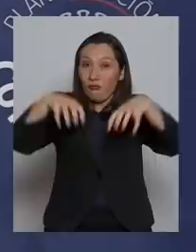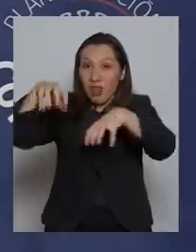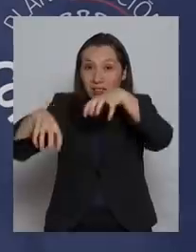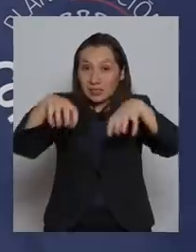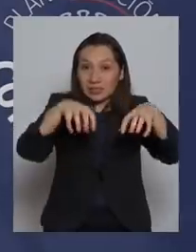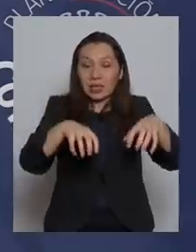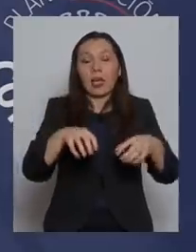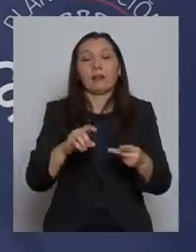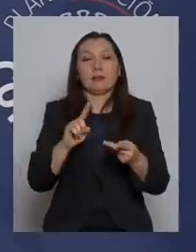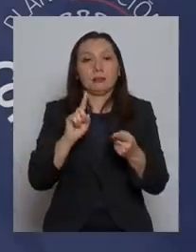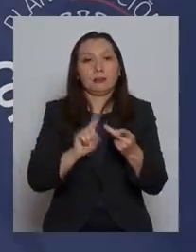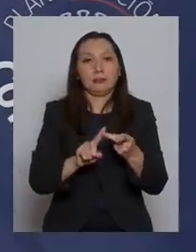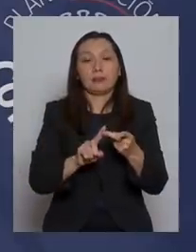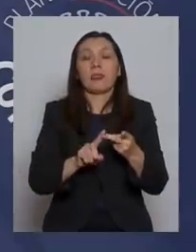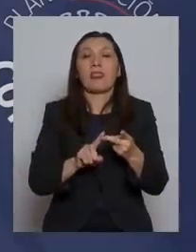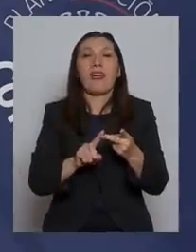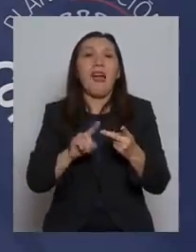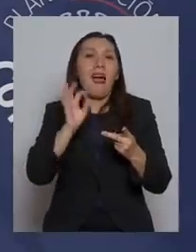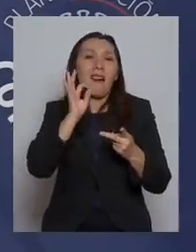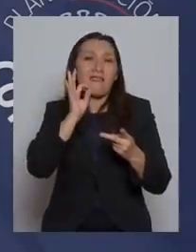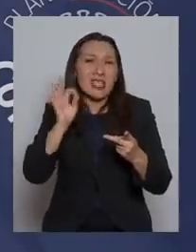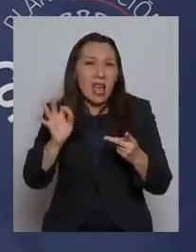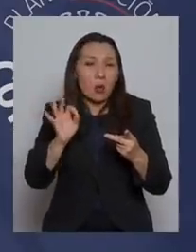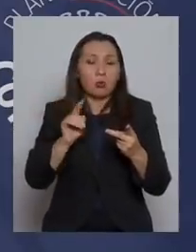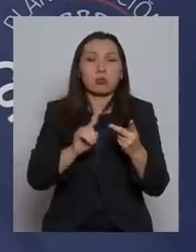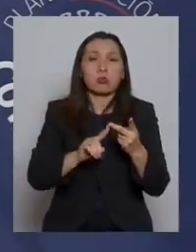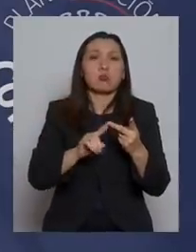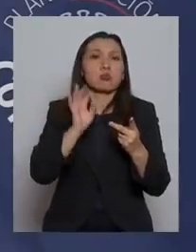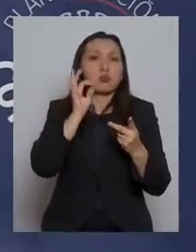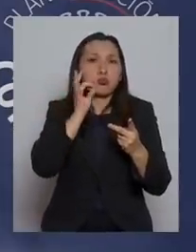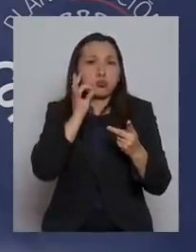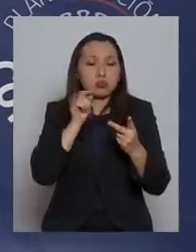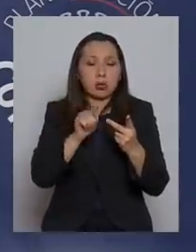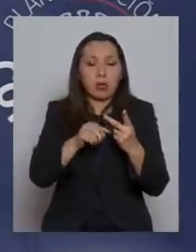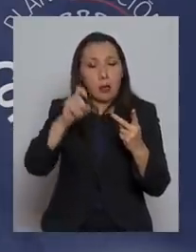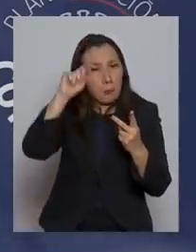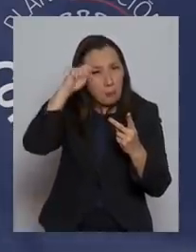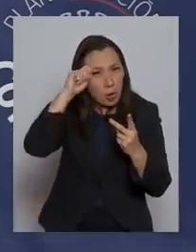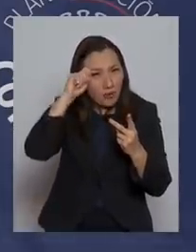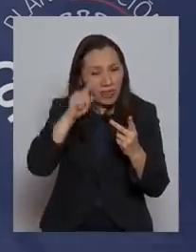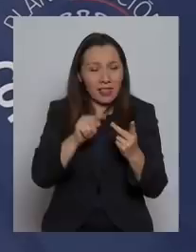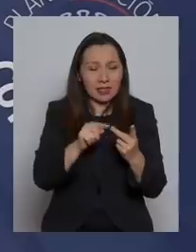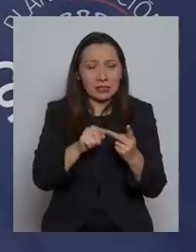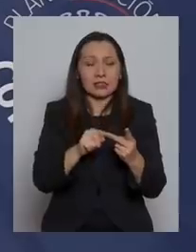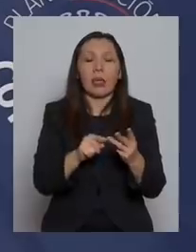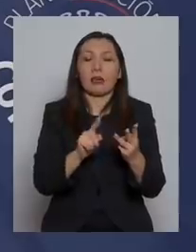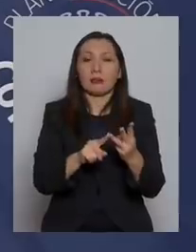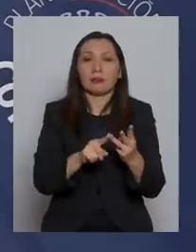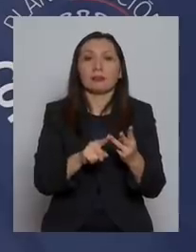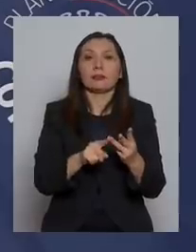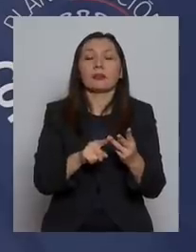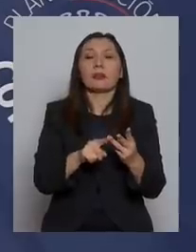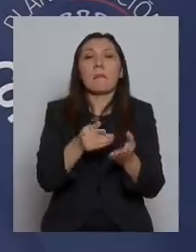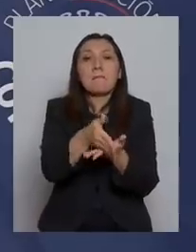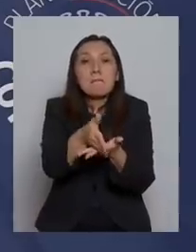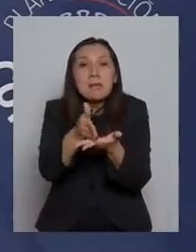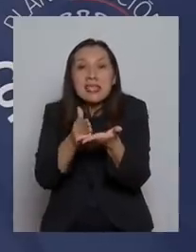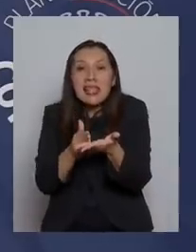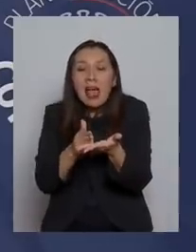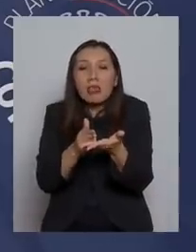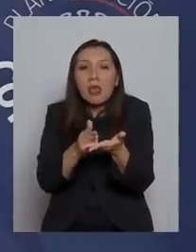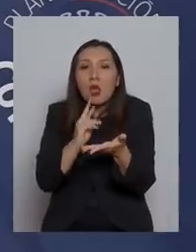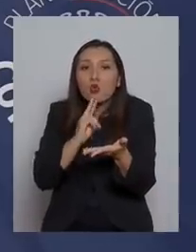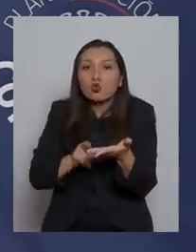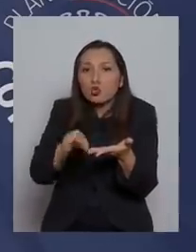Barnechea, en la comuna de Vitacura, en la comuna de Providencia, en la mitad